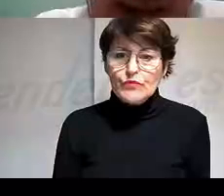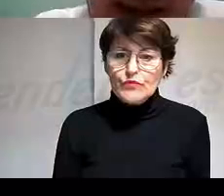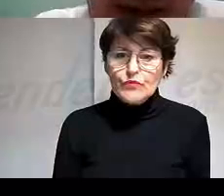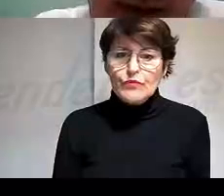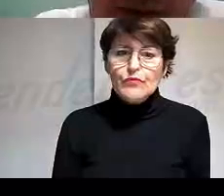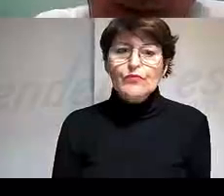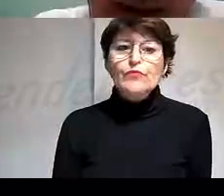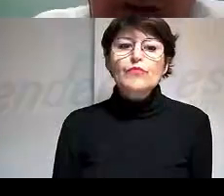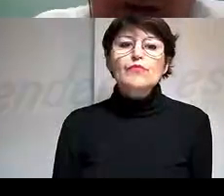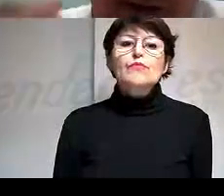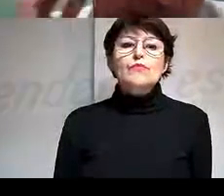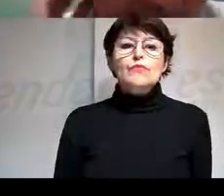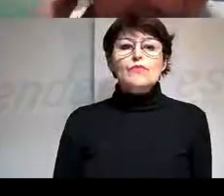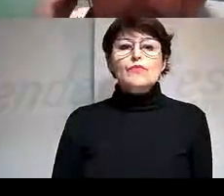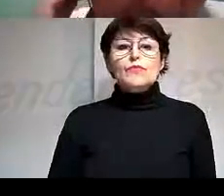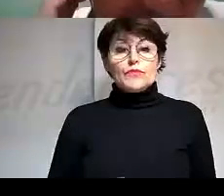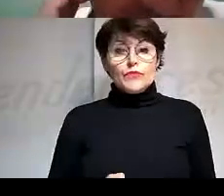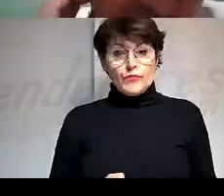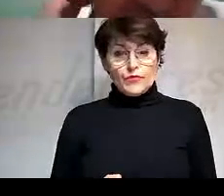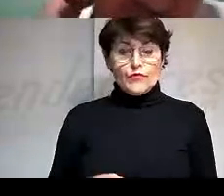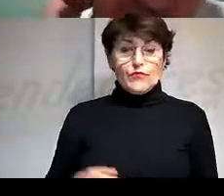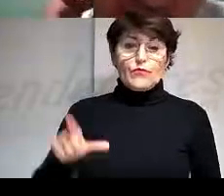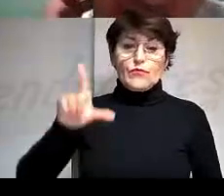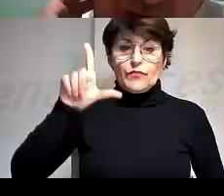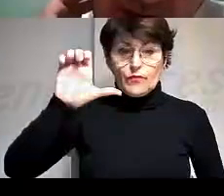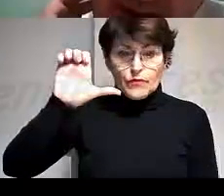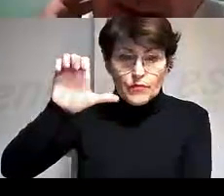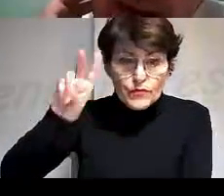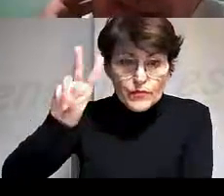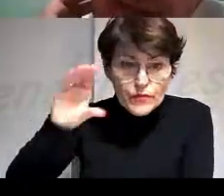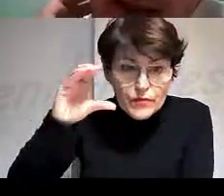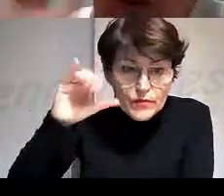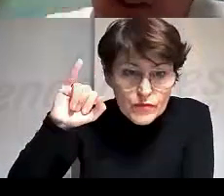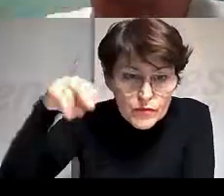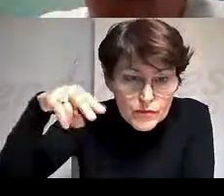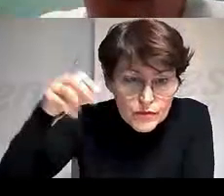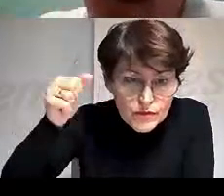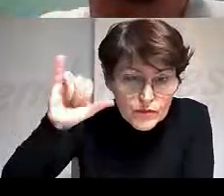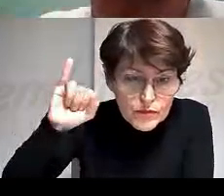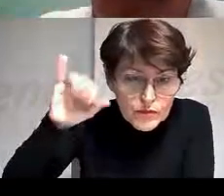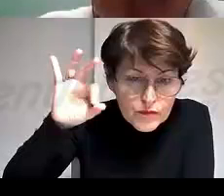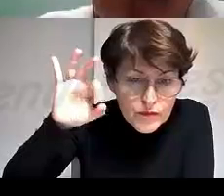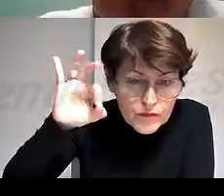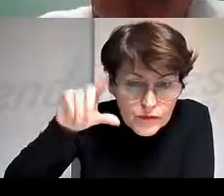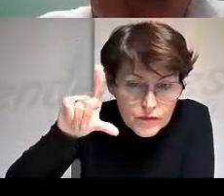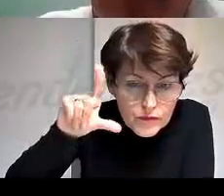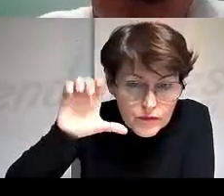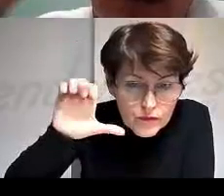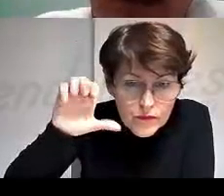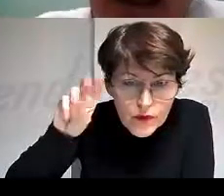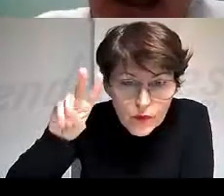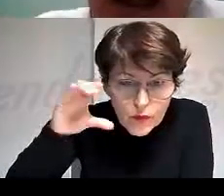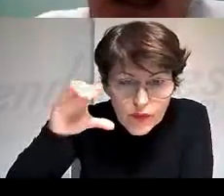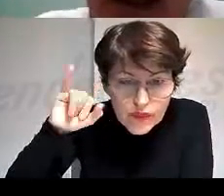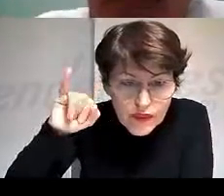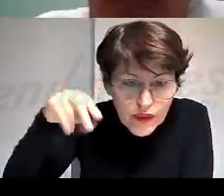Veíamos aquí que la leucina, la isoleucina y la valina serían los aminoácidos ramificados que están presentes en MindMaster Stream.